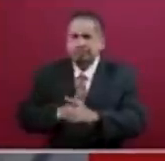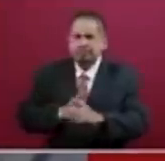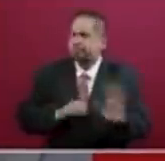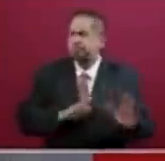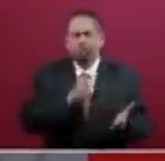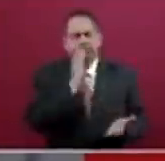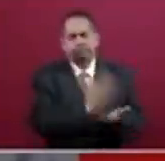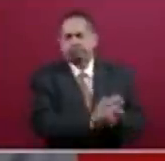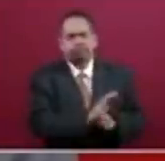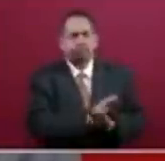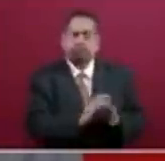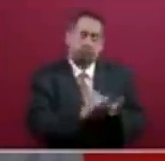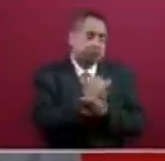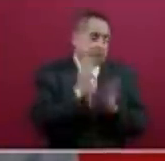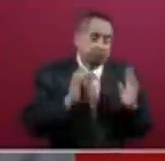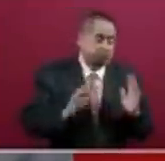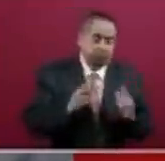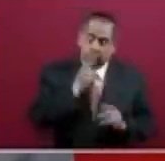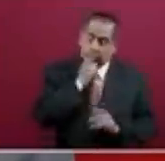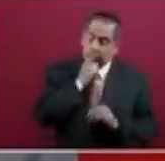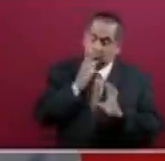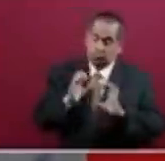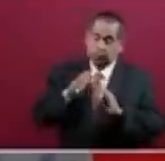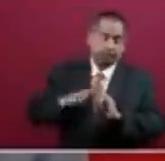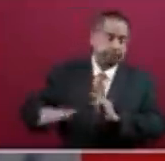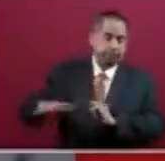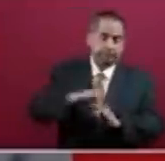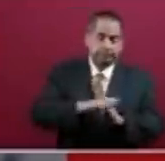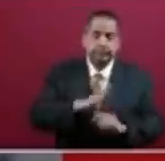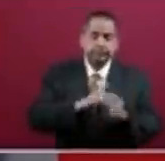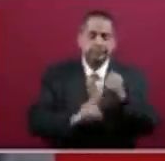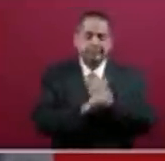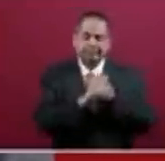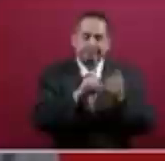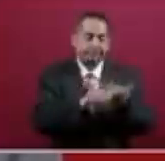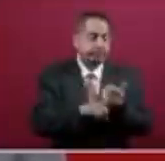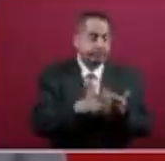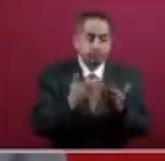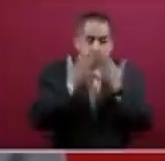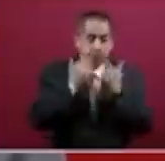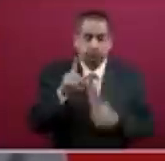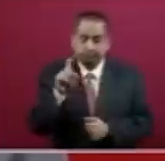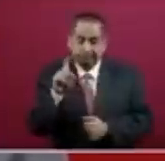Entonces, por eso se tomó esta decisión. Hay un problema de falta de agua